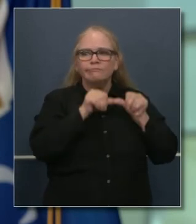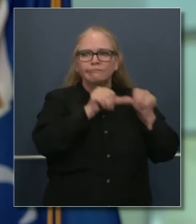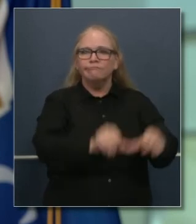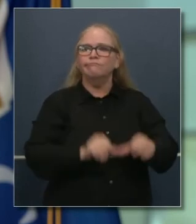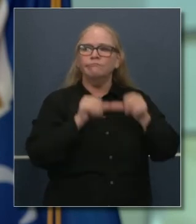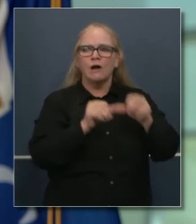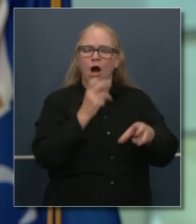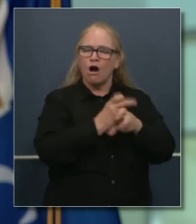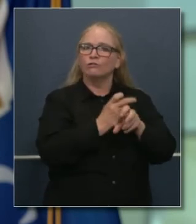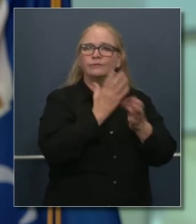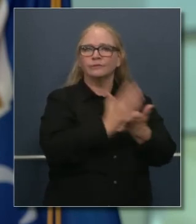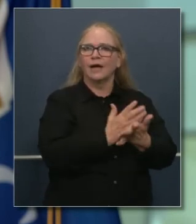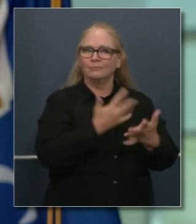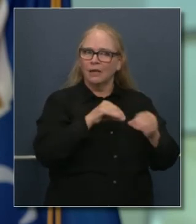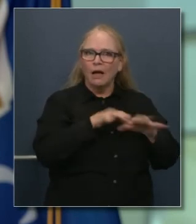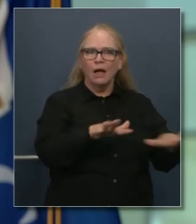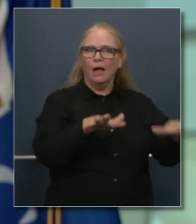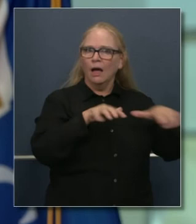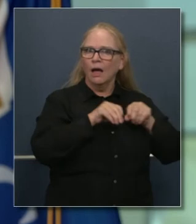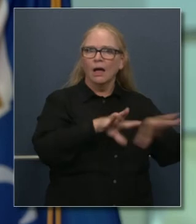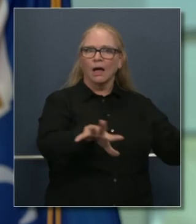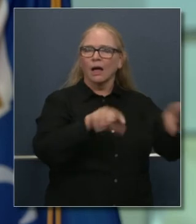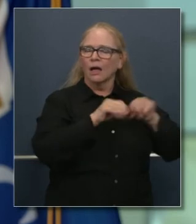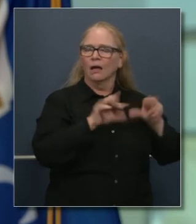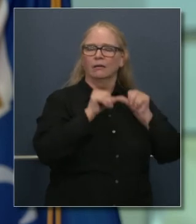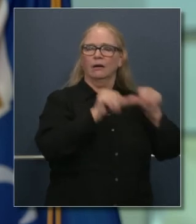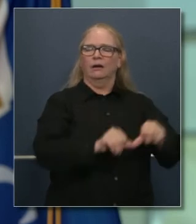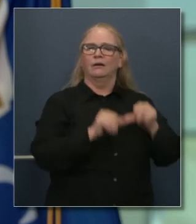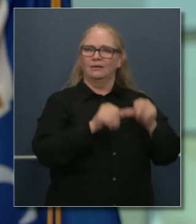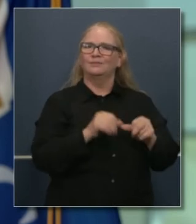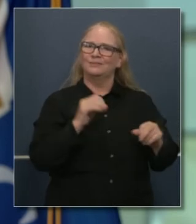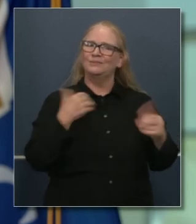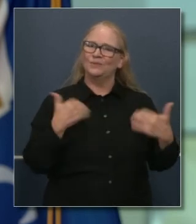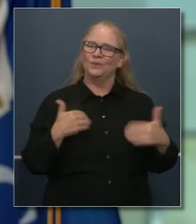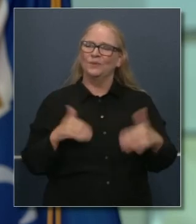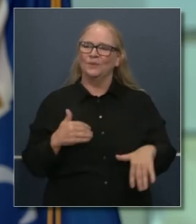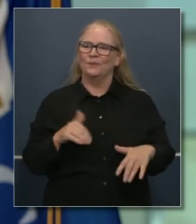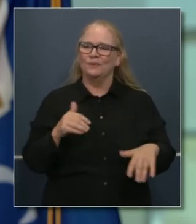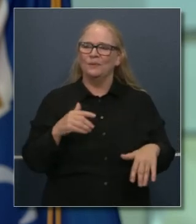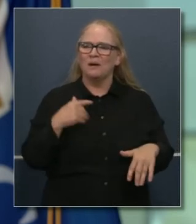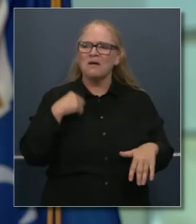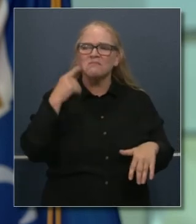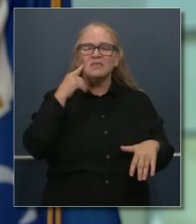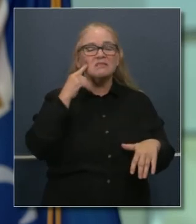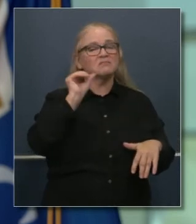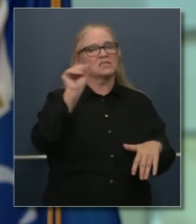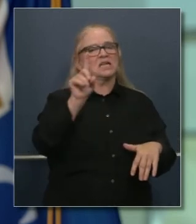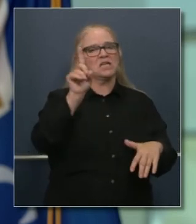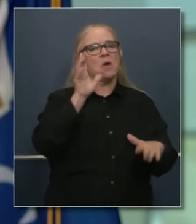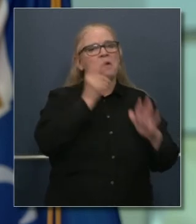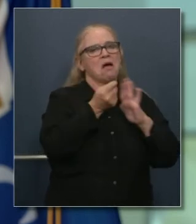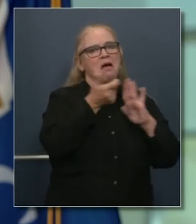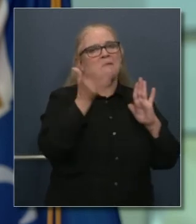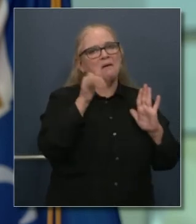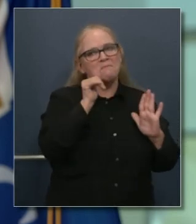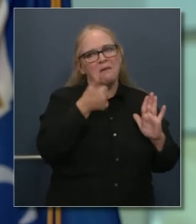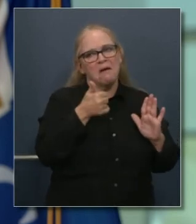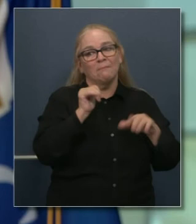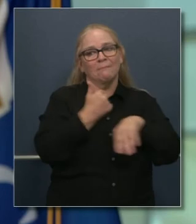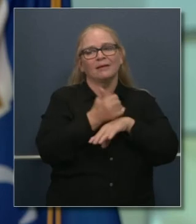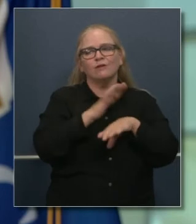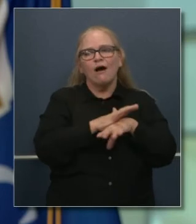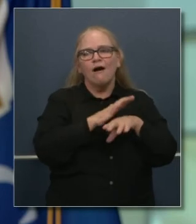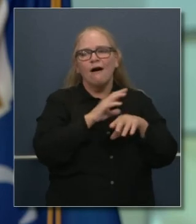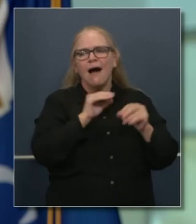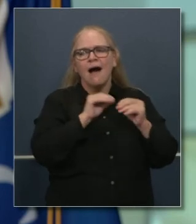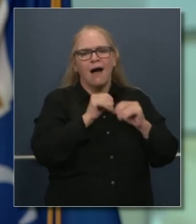reto muy grande para muchos de nosotros no sólo en el estado sino por todo el país en san diego anticipamos que saldrá de la lista de monitoreo en